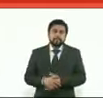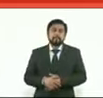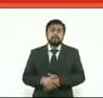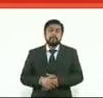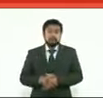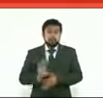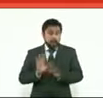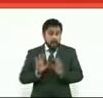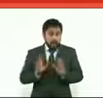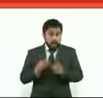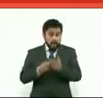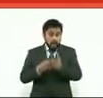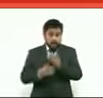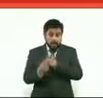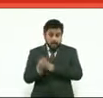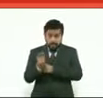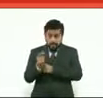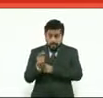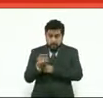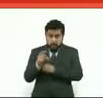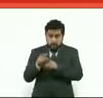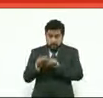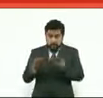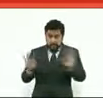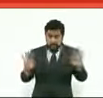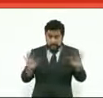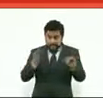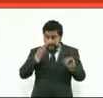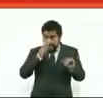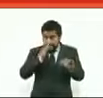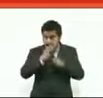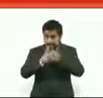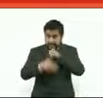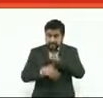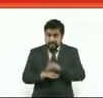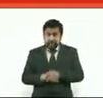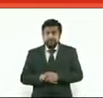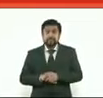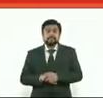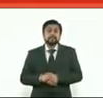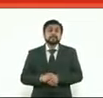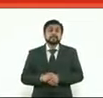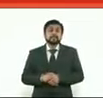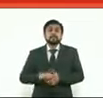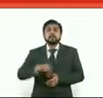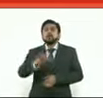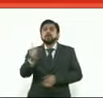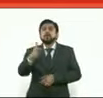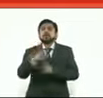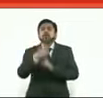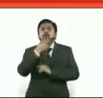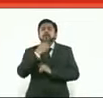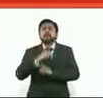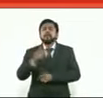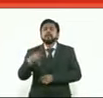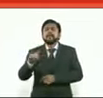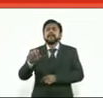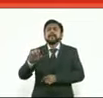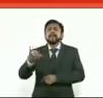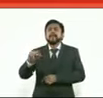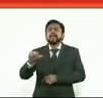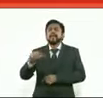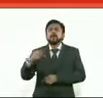pocos kilómetros, ¿eh? Y esto se está acabando. Se está acabando. Sí. Y por otro lado, Ondati, el de Kenia, va tranquilo